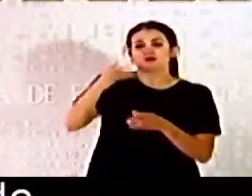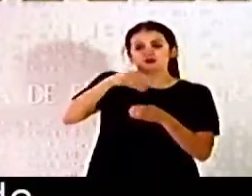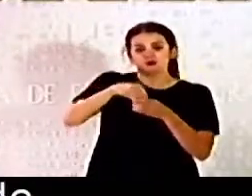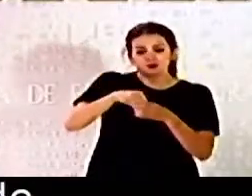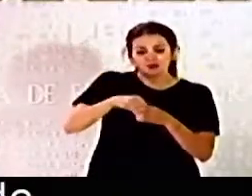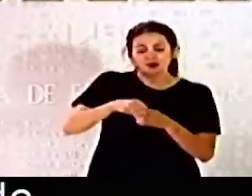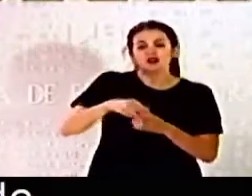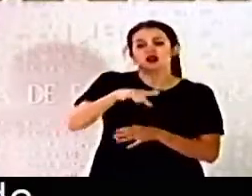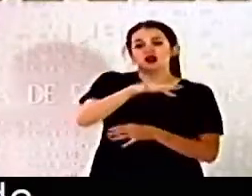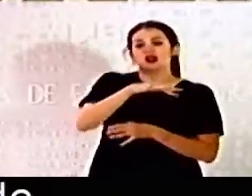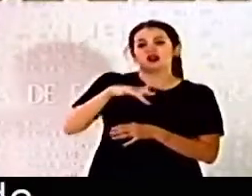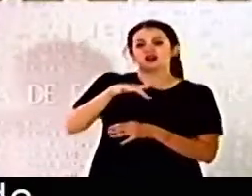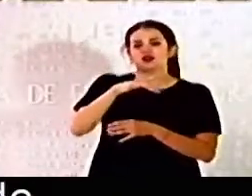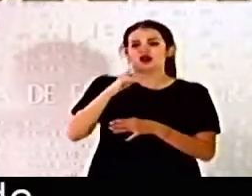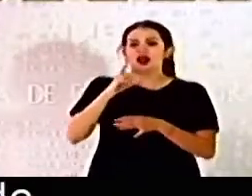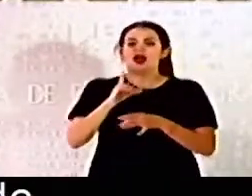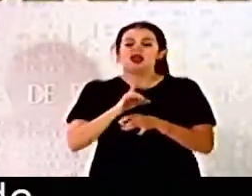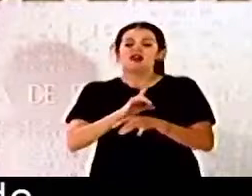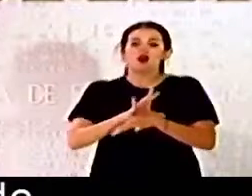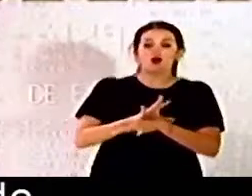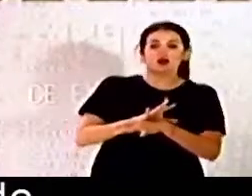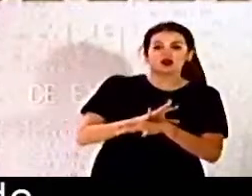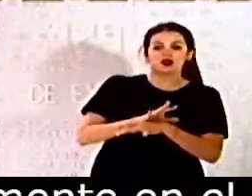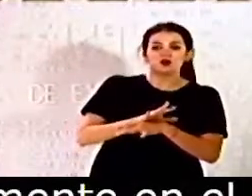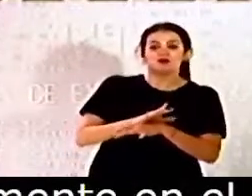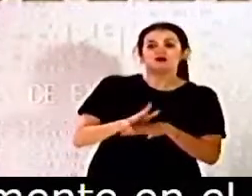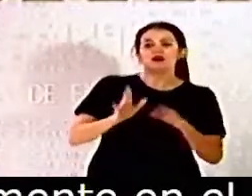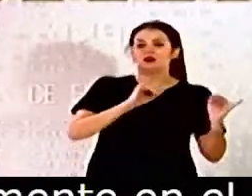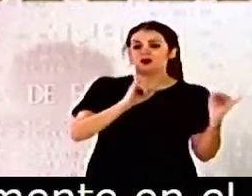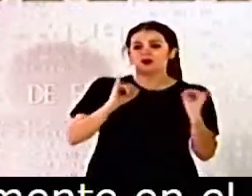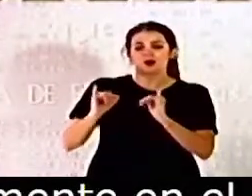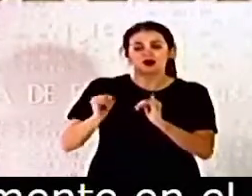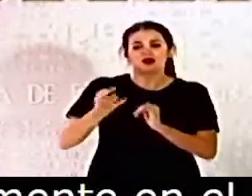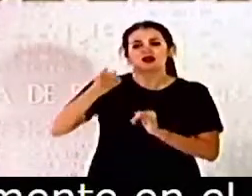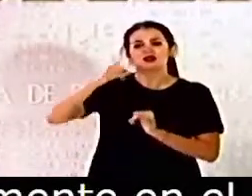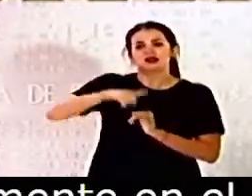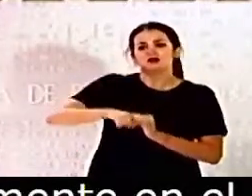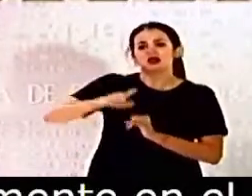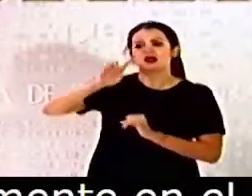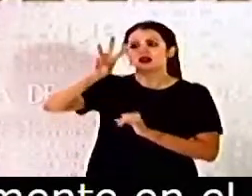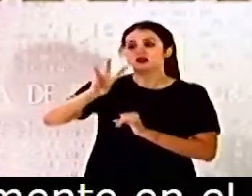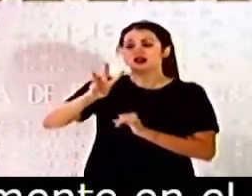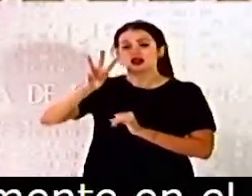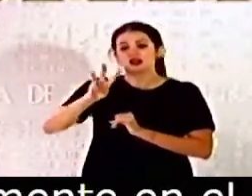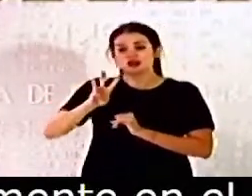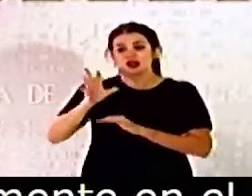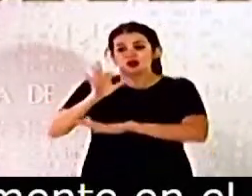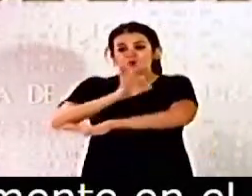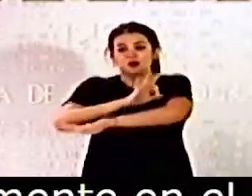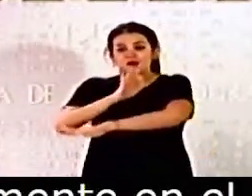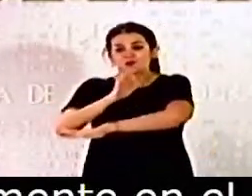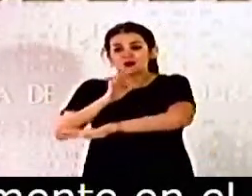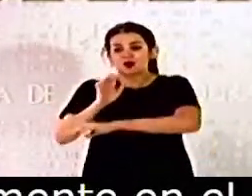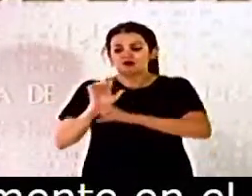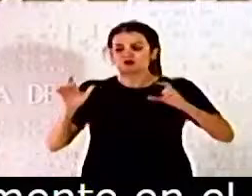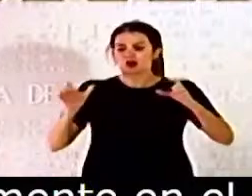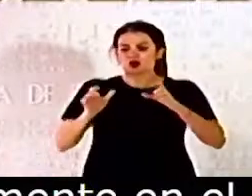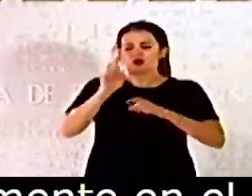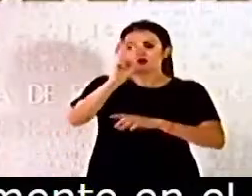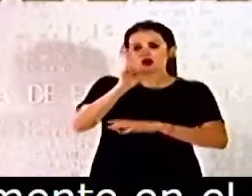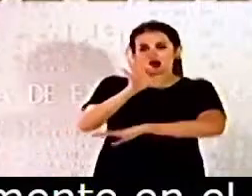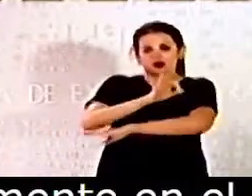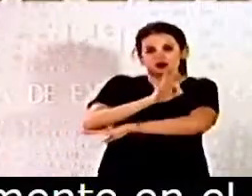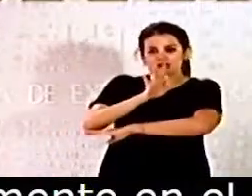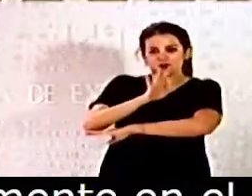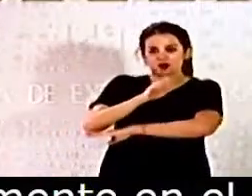espacios de ocio y se reduce el horario de las 3 de la mañana a las 2 de la mañana. Son los hechos